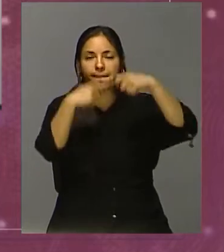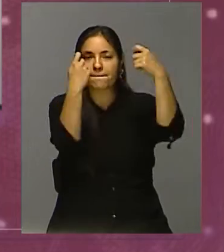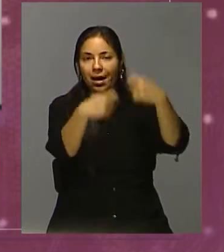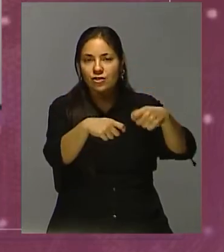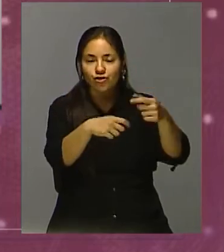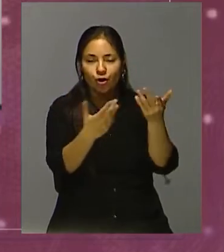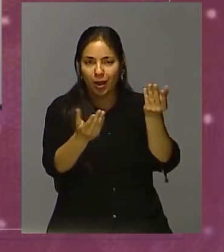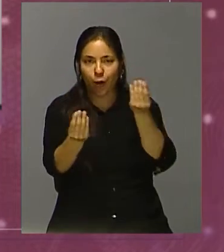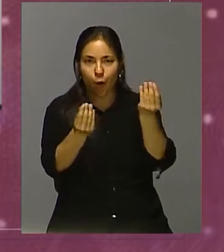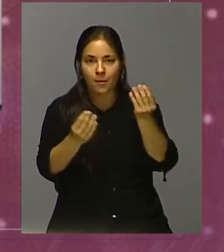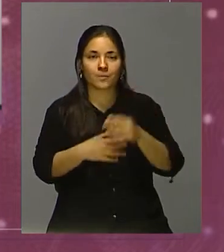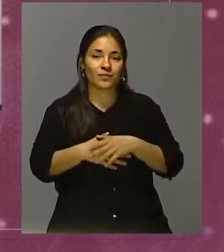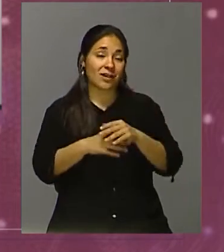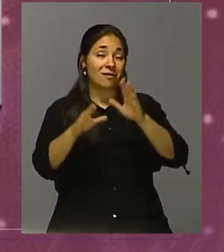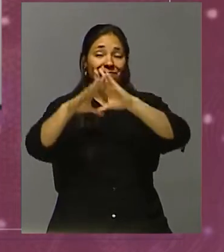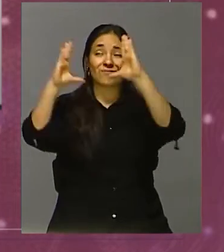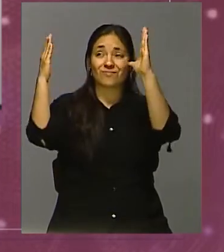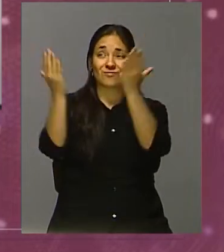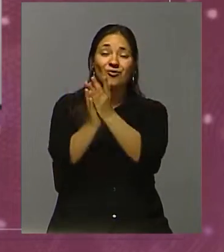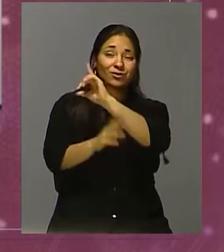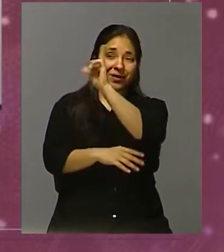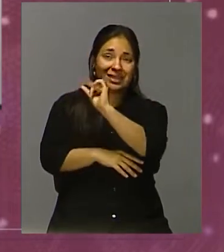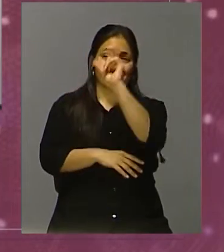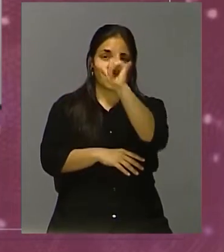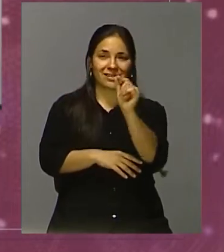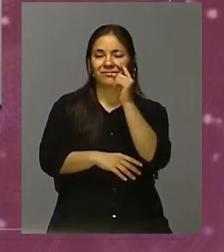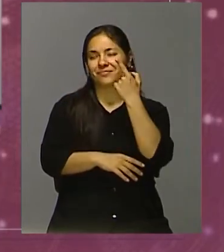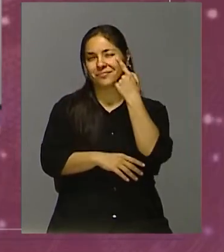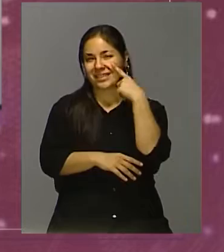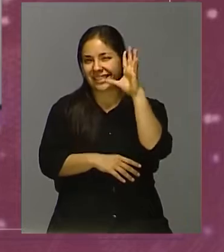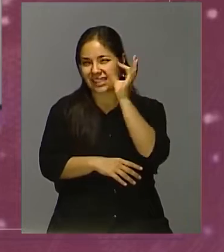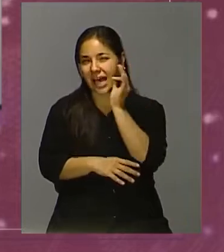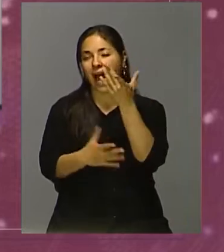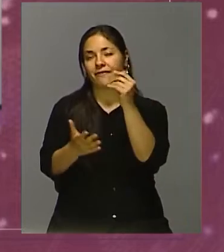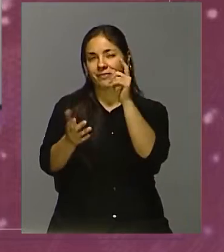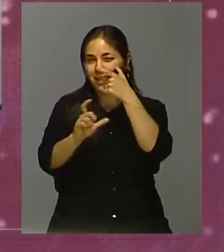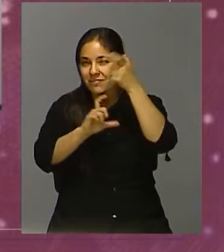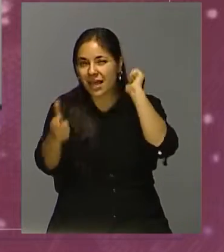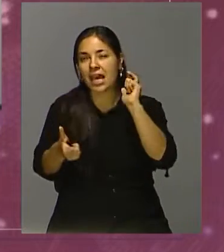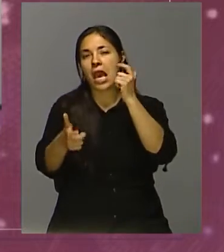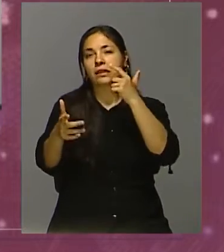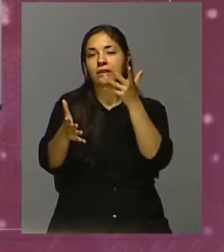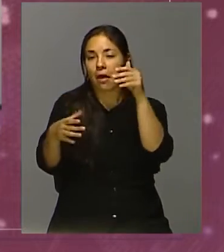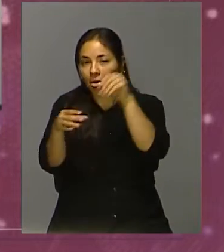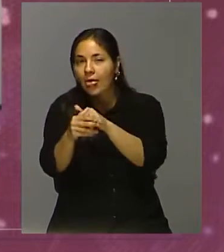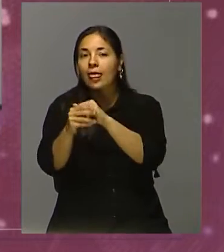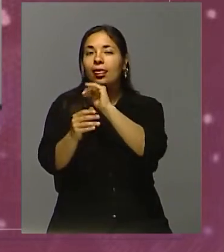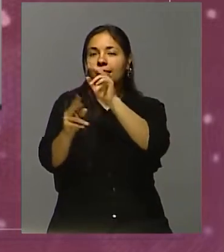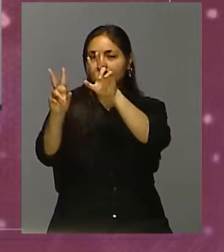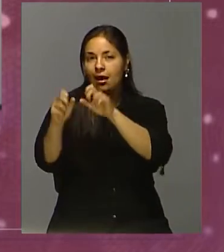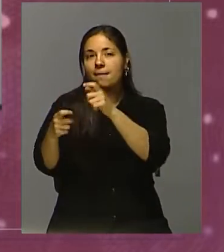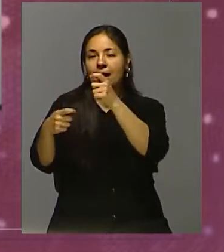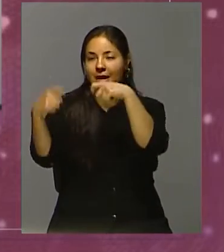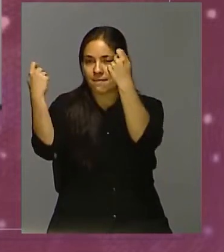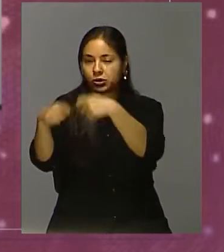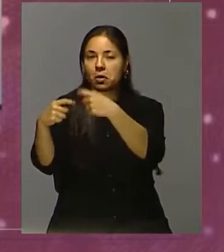Y teniendo en cuenta que en otras partes del mundo están como más metidos en el tema, tienen más experiencia, se animan, la pregunta es, ¿en